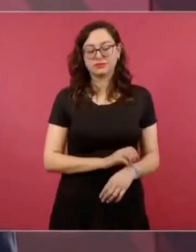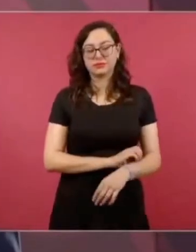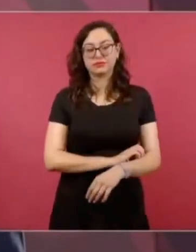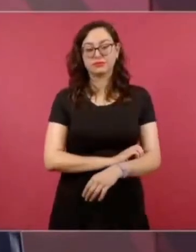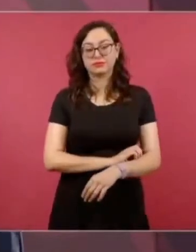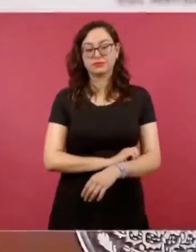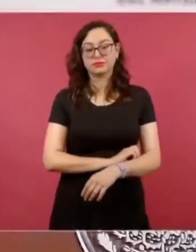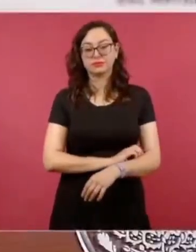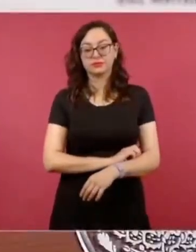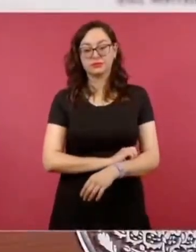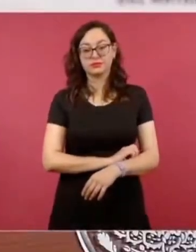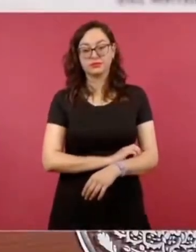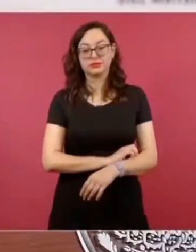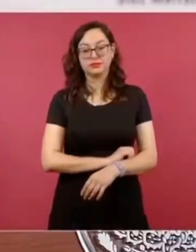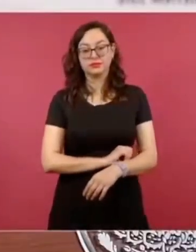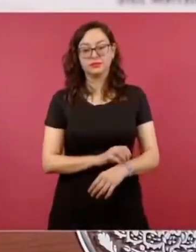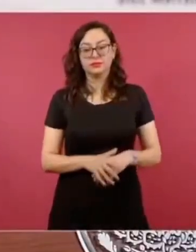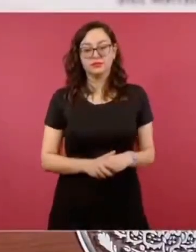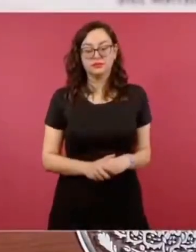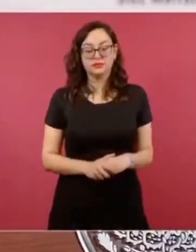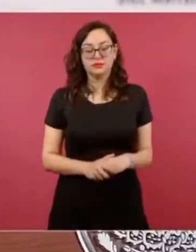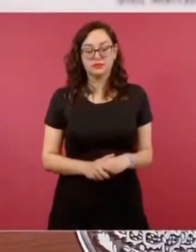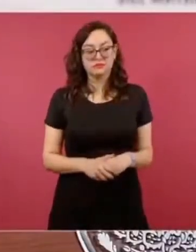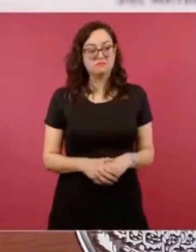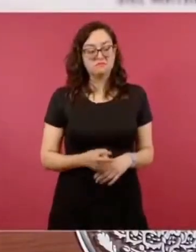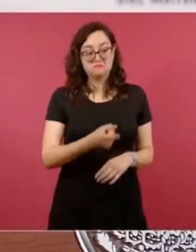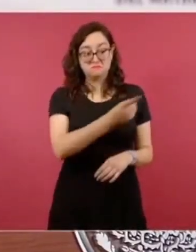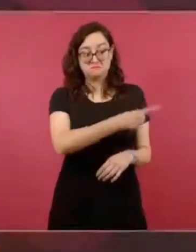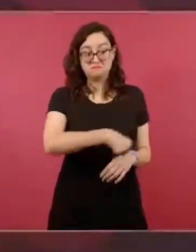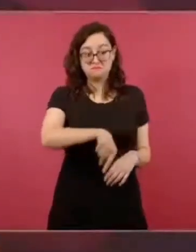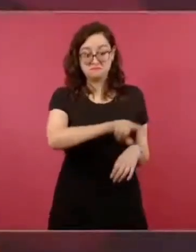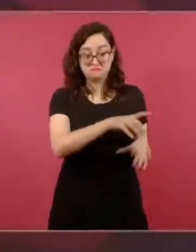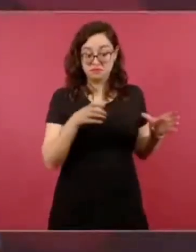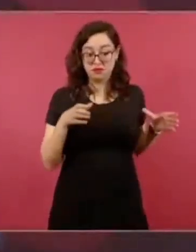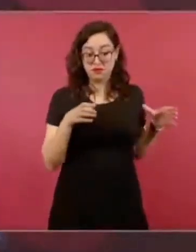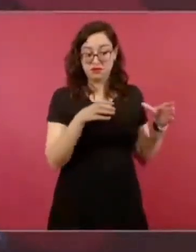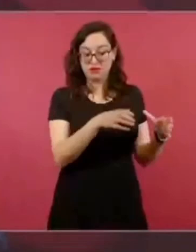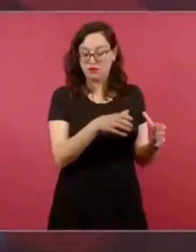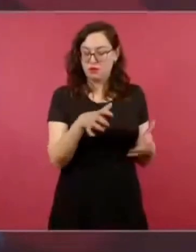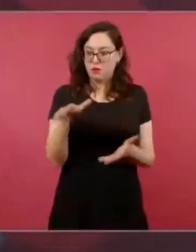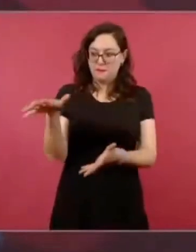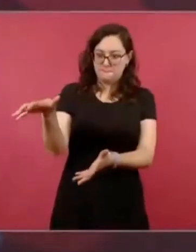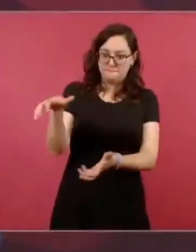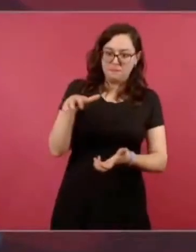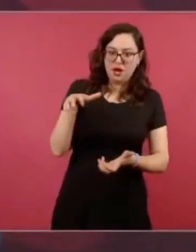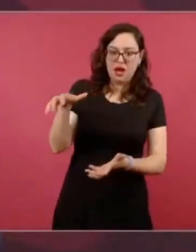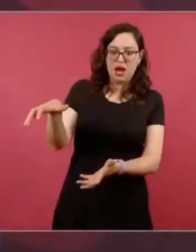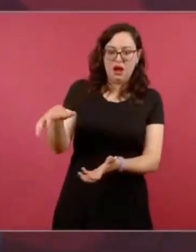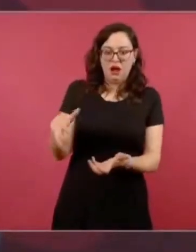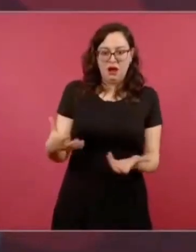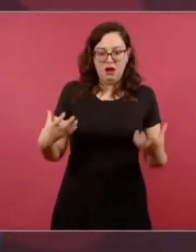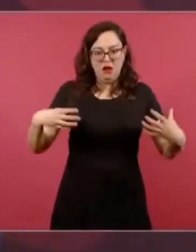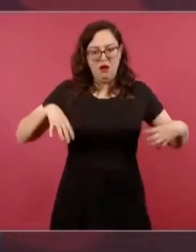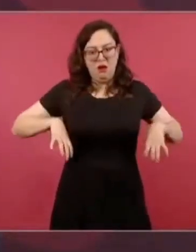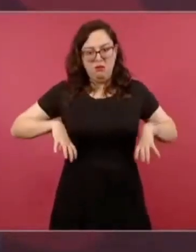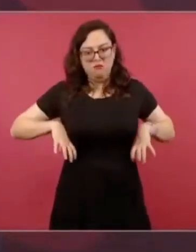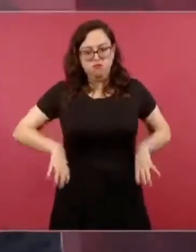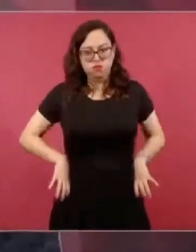Y quienes ayudaban a que se produjera esa ceguera